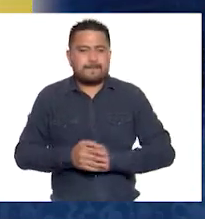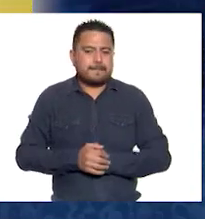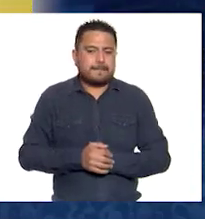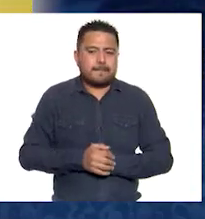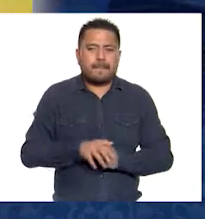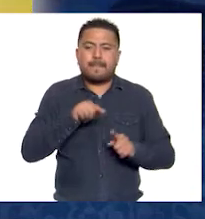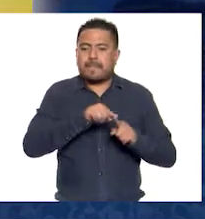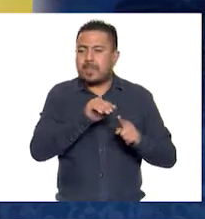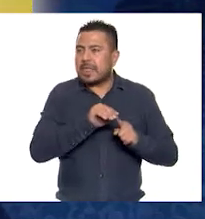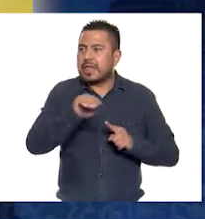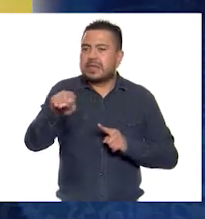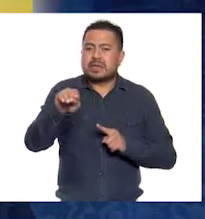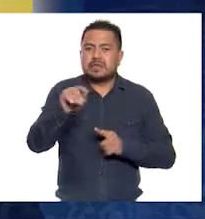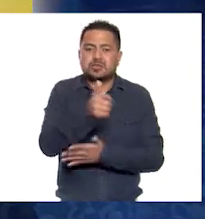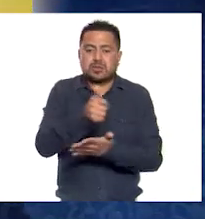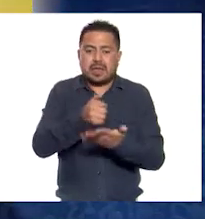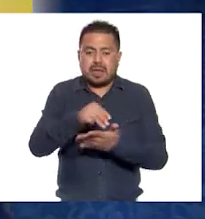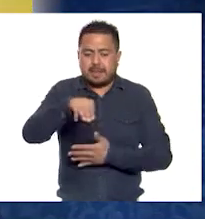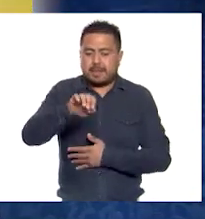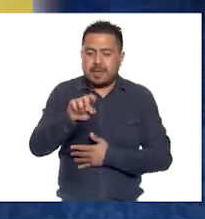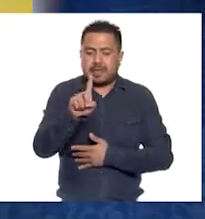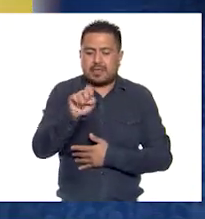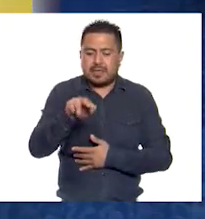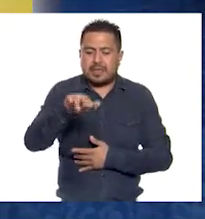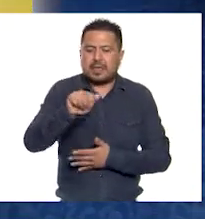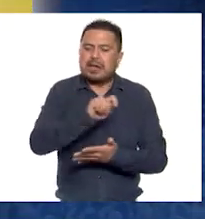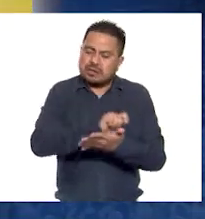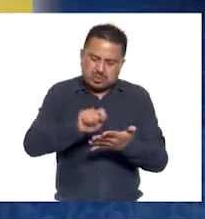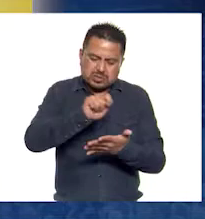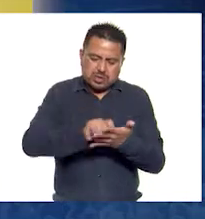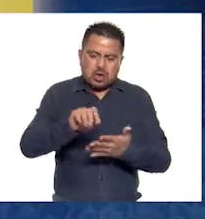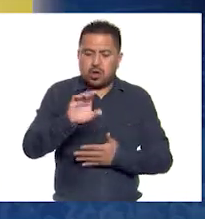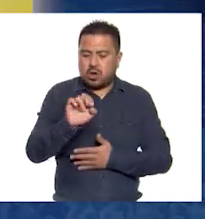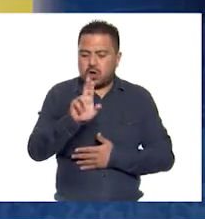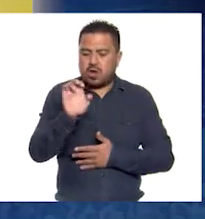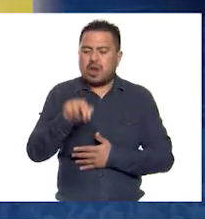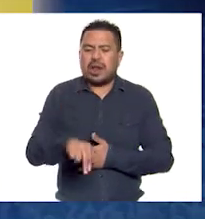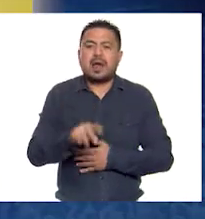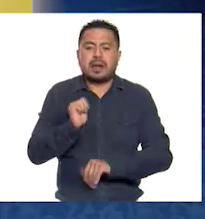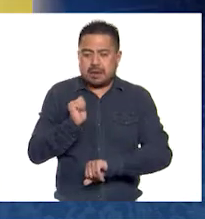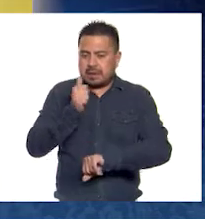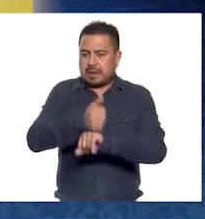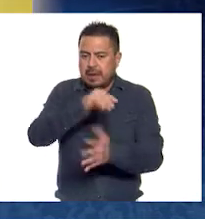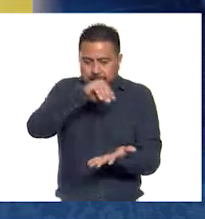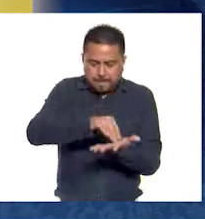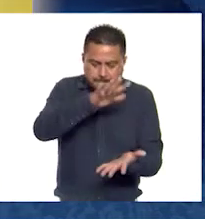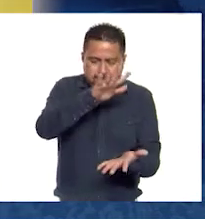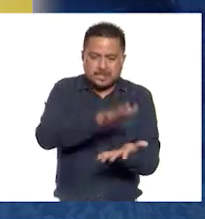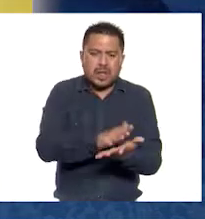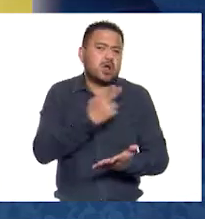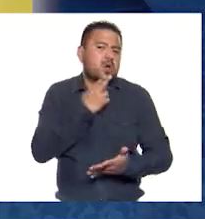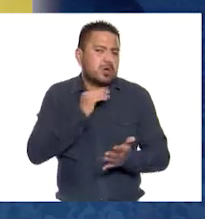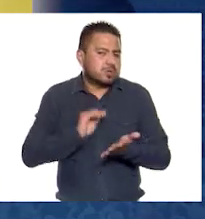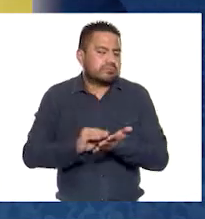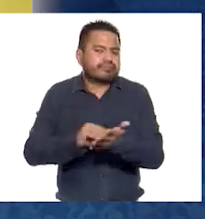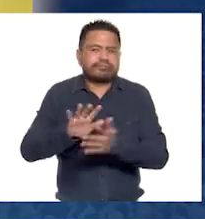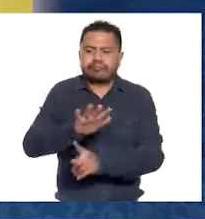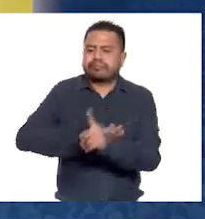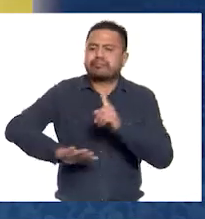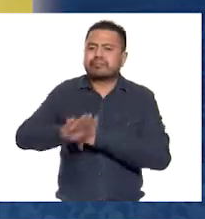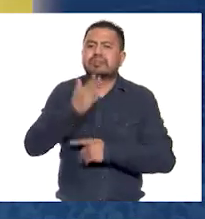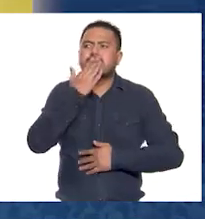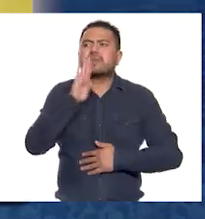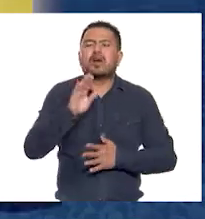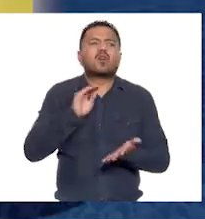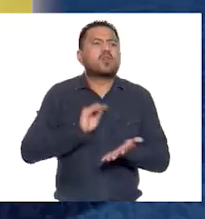Mahoma se dirigió a la ciudad de Medina, donde se dedicó a escribir el Corán, en el que plasmó los principales preceptos del Islam, que son